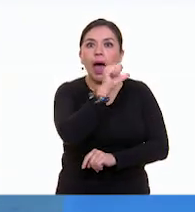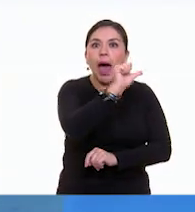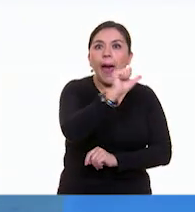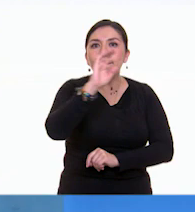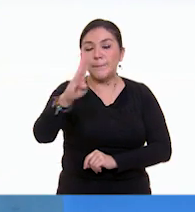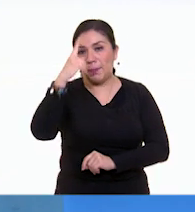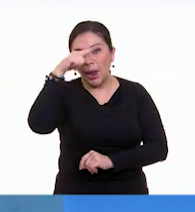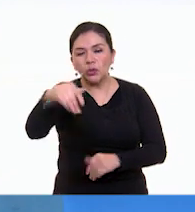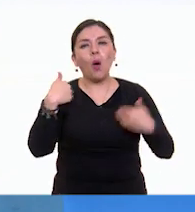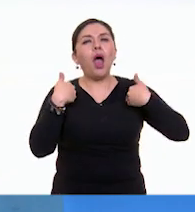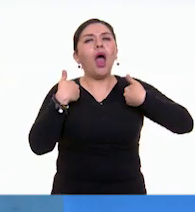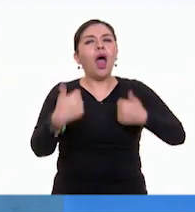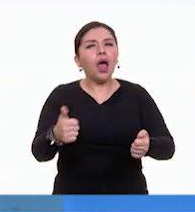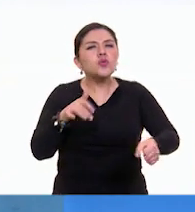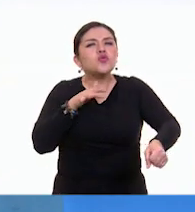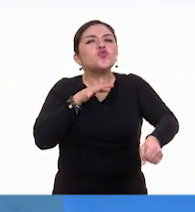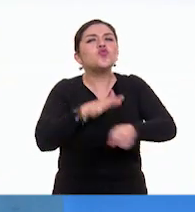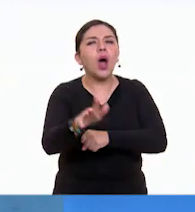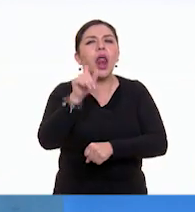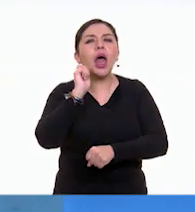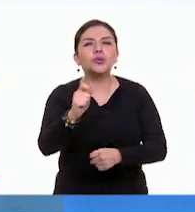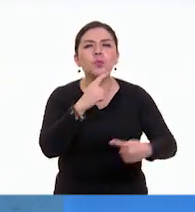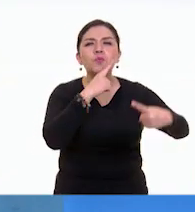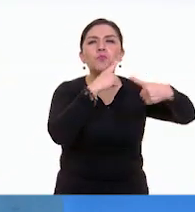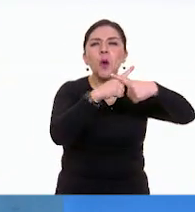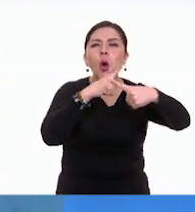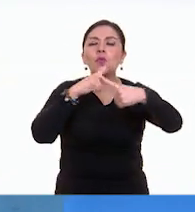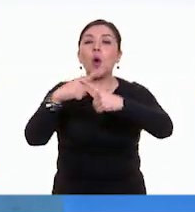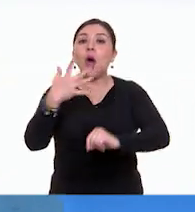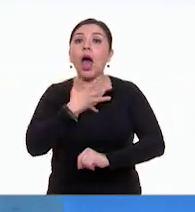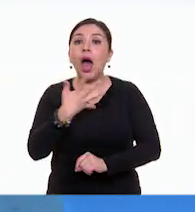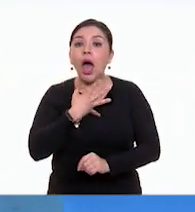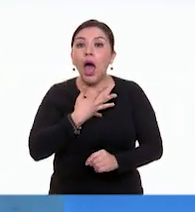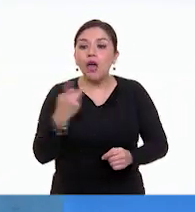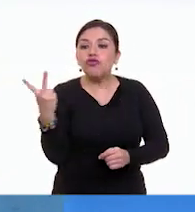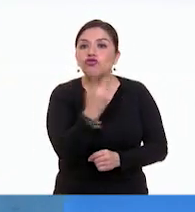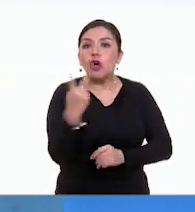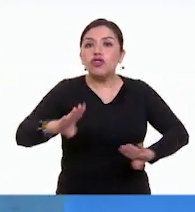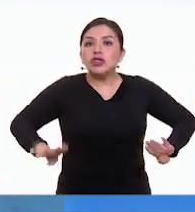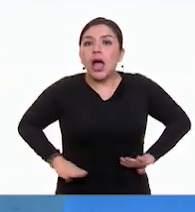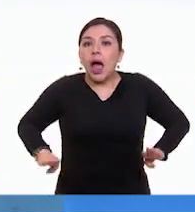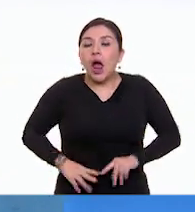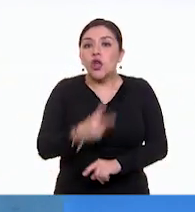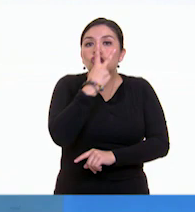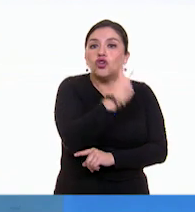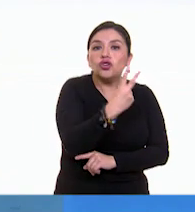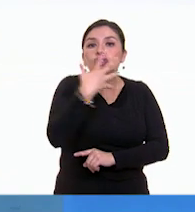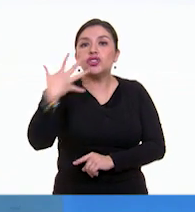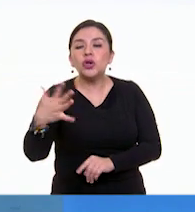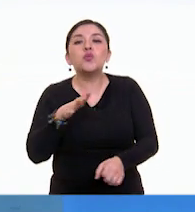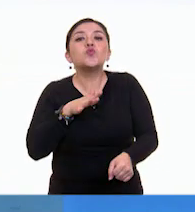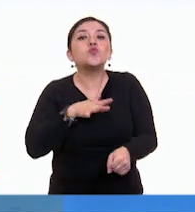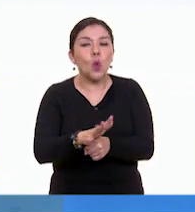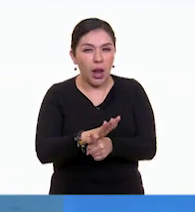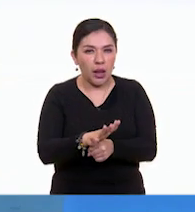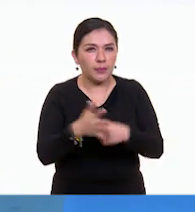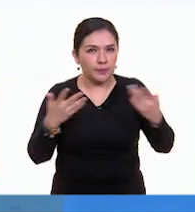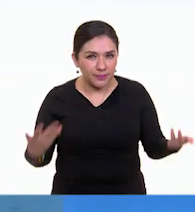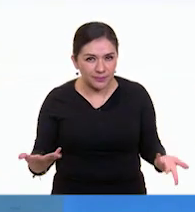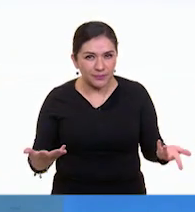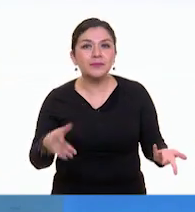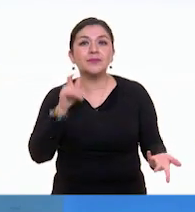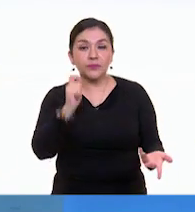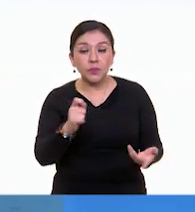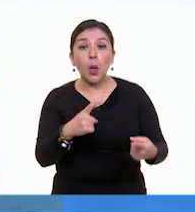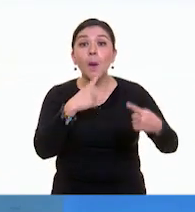destaque claramente cuáles son los múltiplos que tienen en común el 2 y el 5. Es decir,